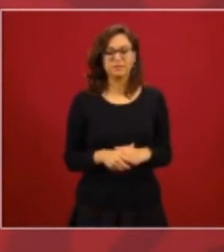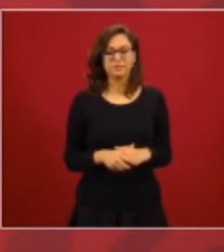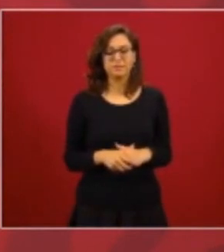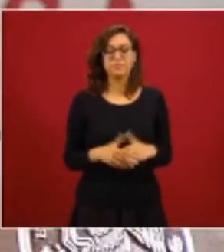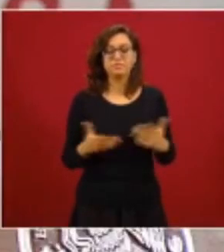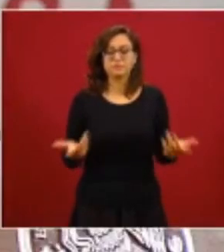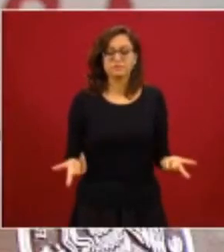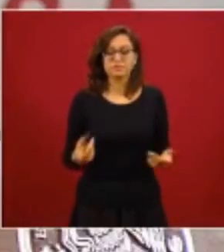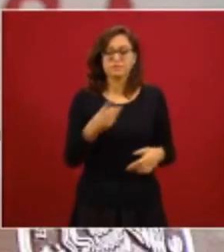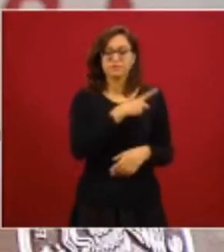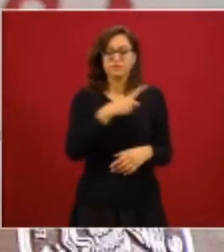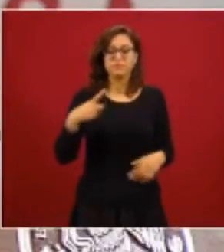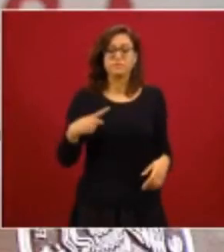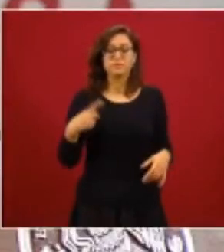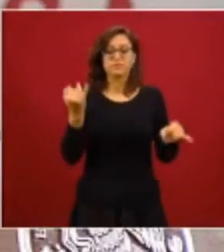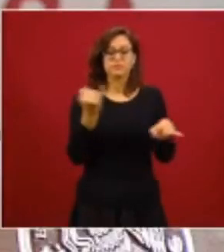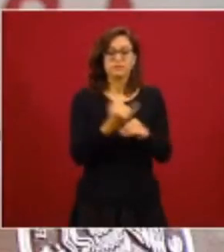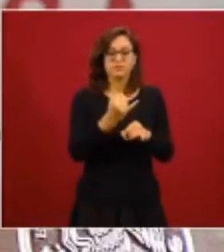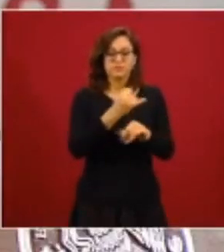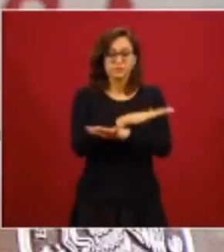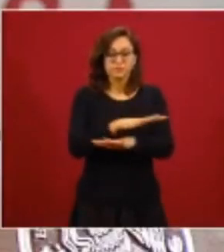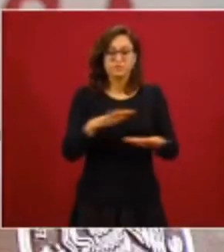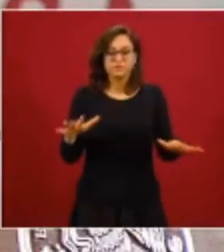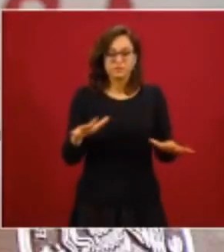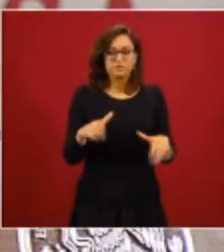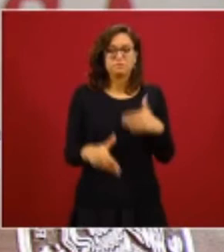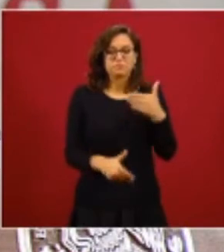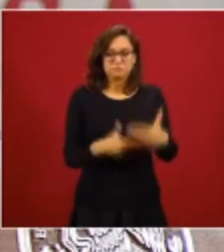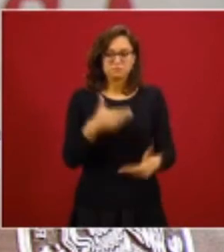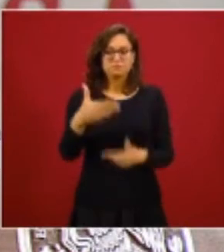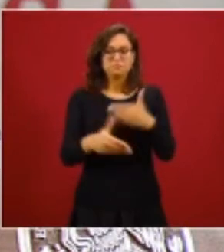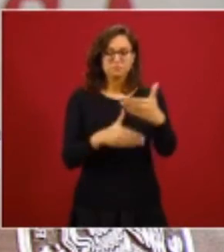informar, vamos a continuar